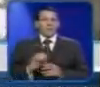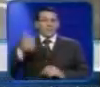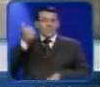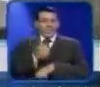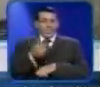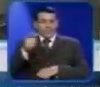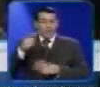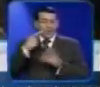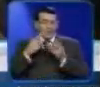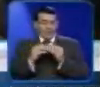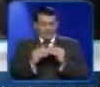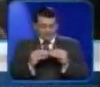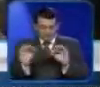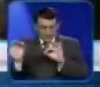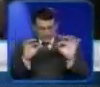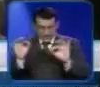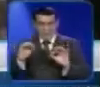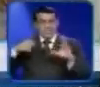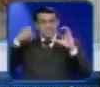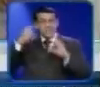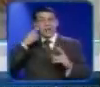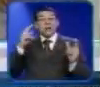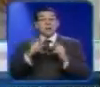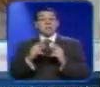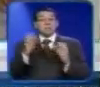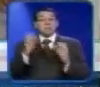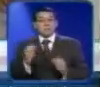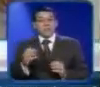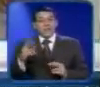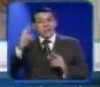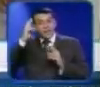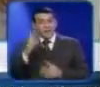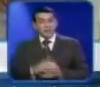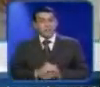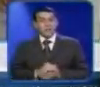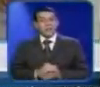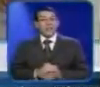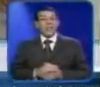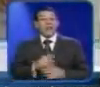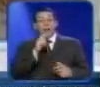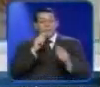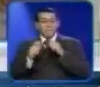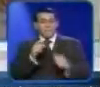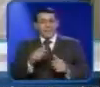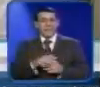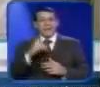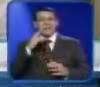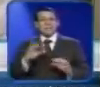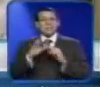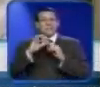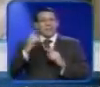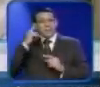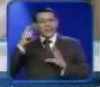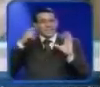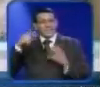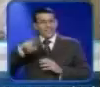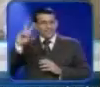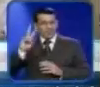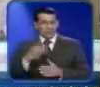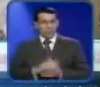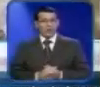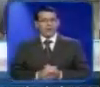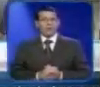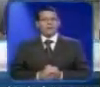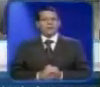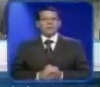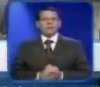este largometraje, ha logrado obtener el reconocimiento y el respeto de la prensa especializada para el cine venezolano.